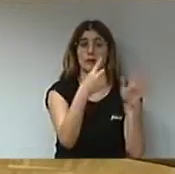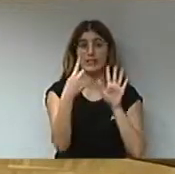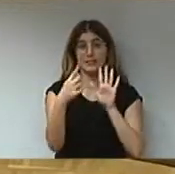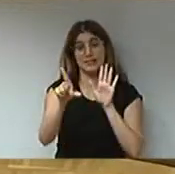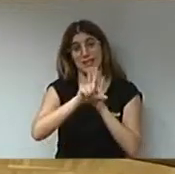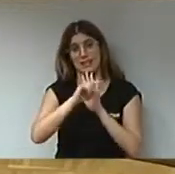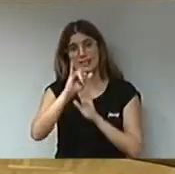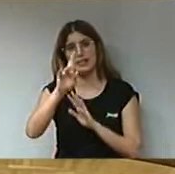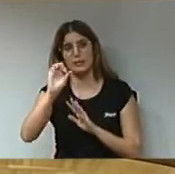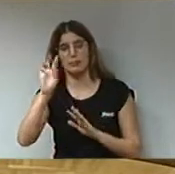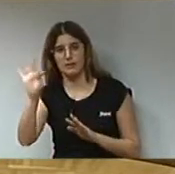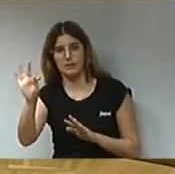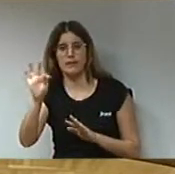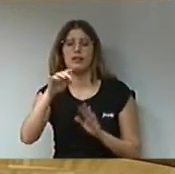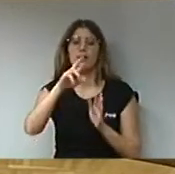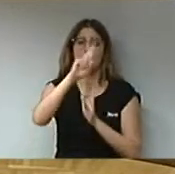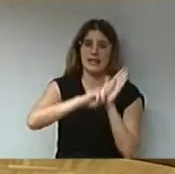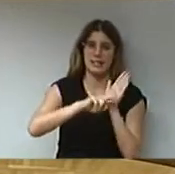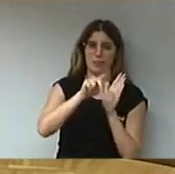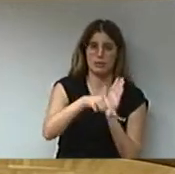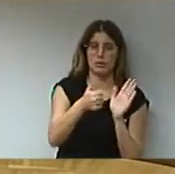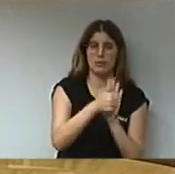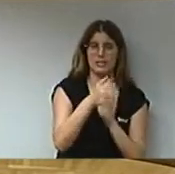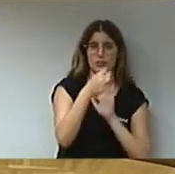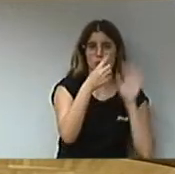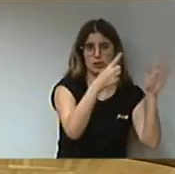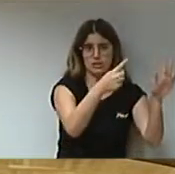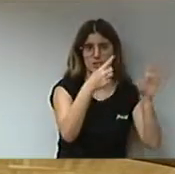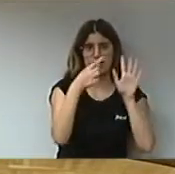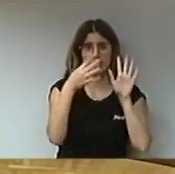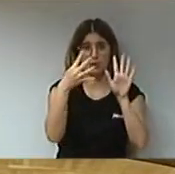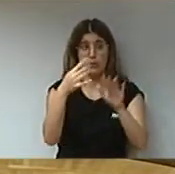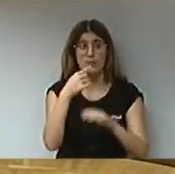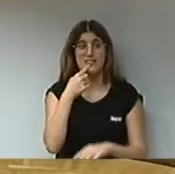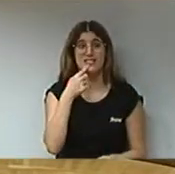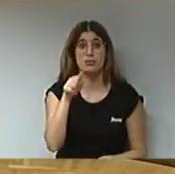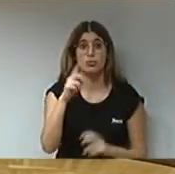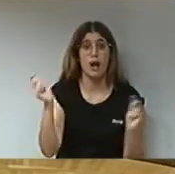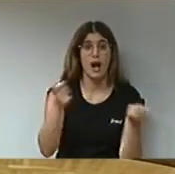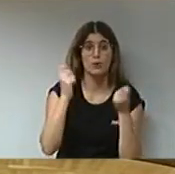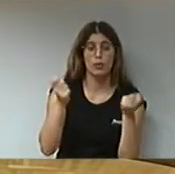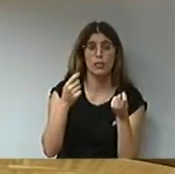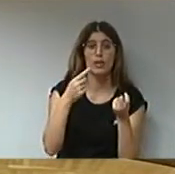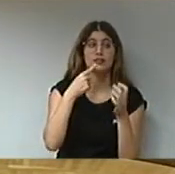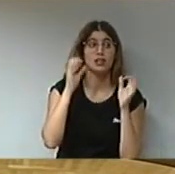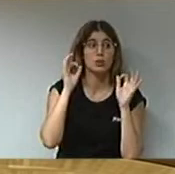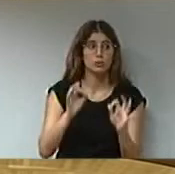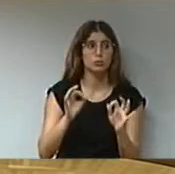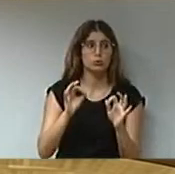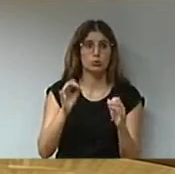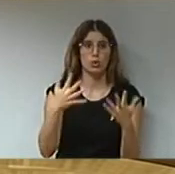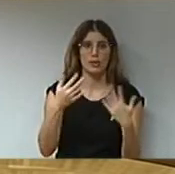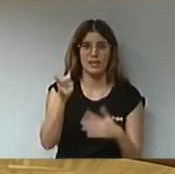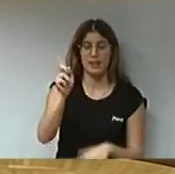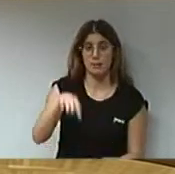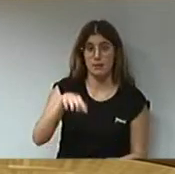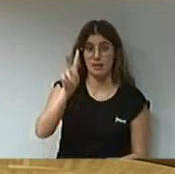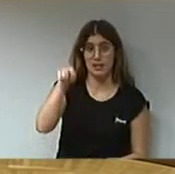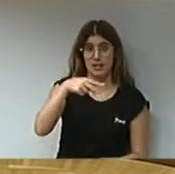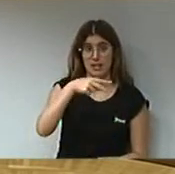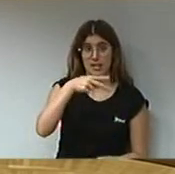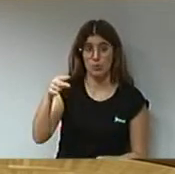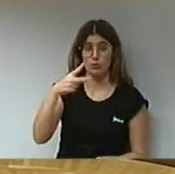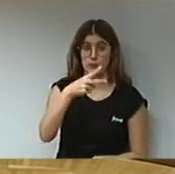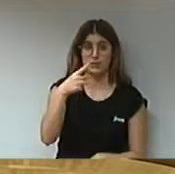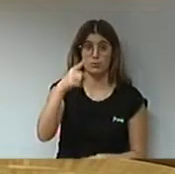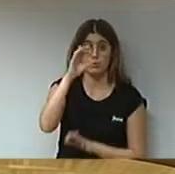artículo 61 del reglamento del IRPF. Ahí tiene que ir usted para ver que cuando usted anuncia que las rentas de 10.000 euros se van a ahorrar un 21%, se